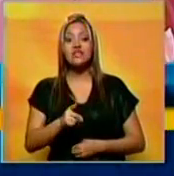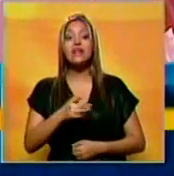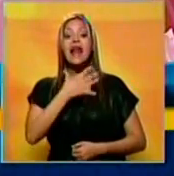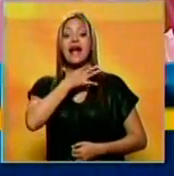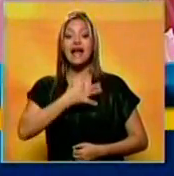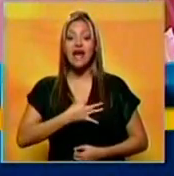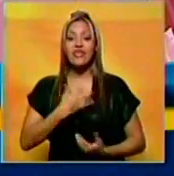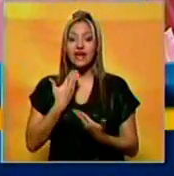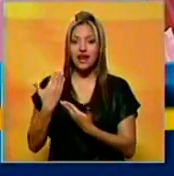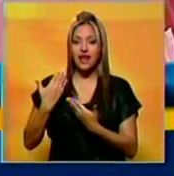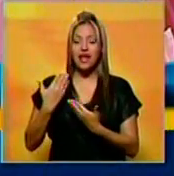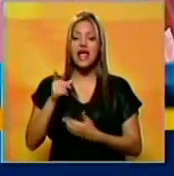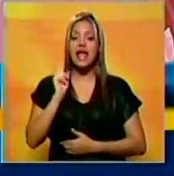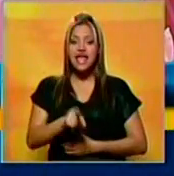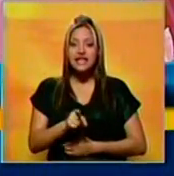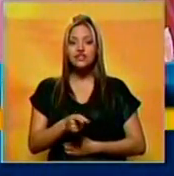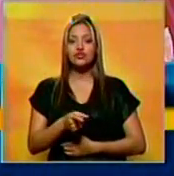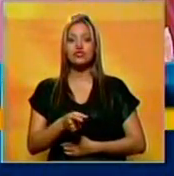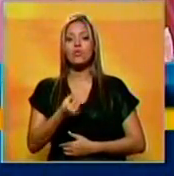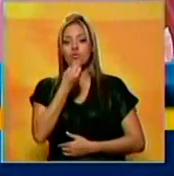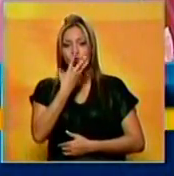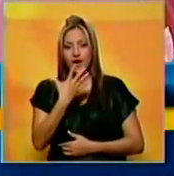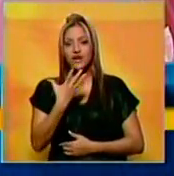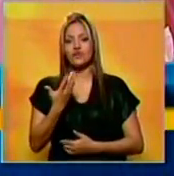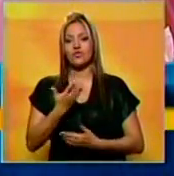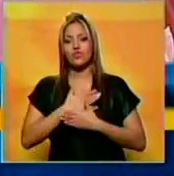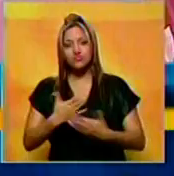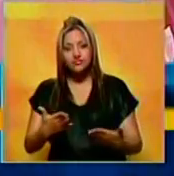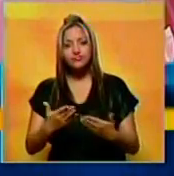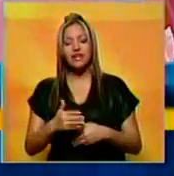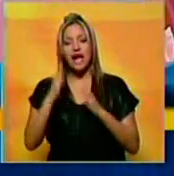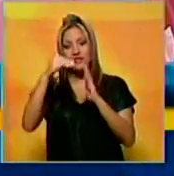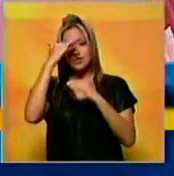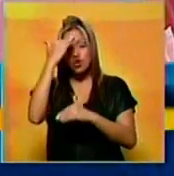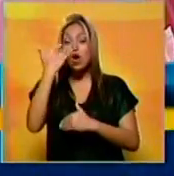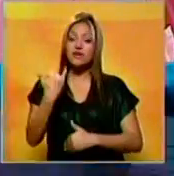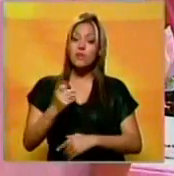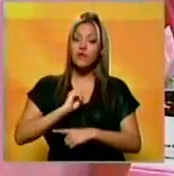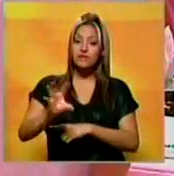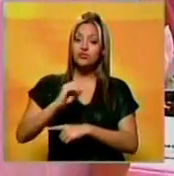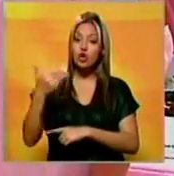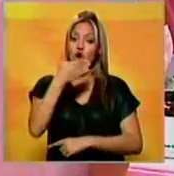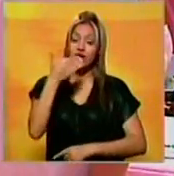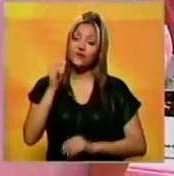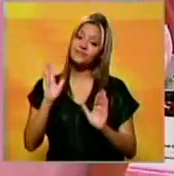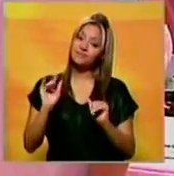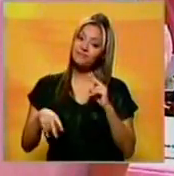cadena ya estamos colaborando con esta noble causa. Si usted quiere saber más detalles, escríbanos ya a nuestro correo electrónico. Hasta mañana.